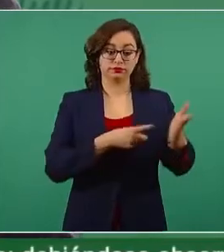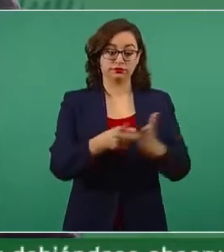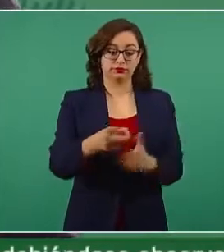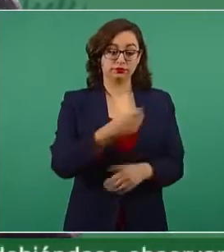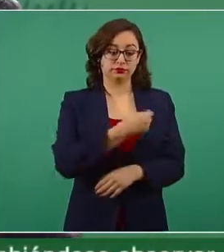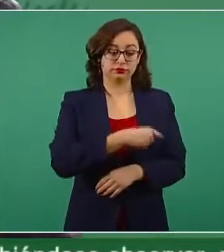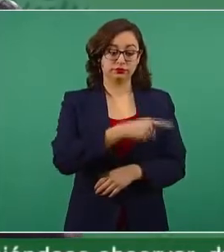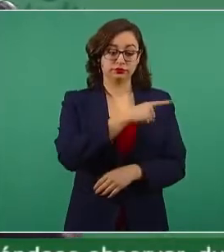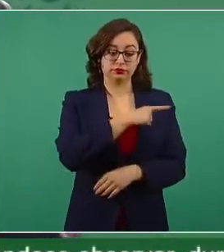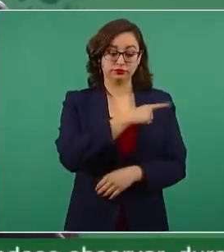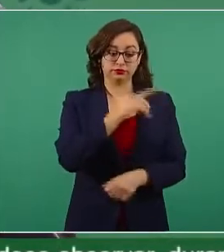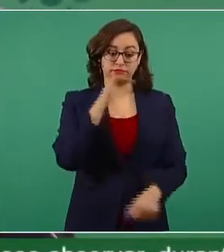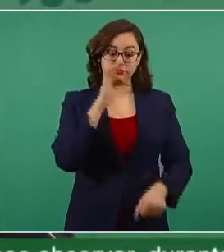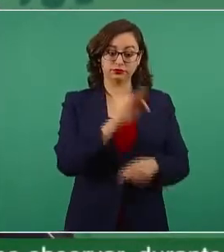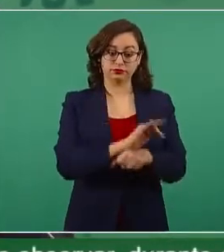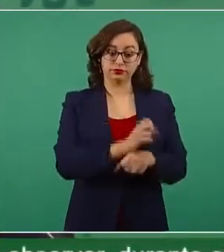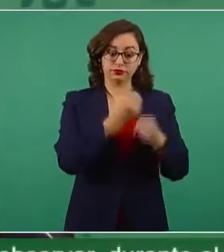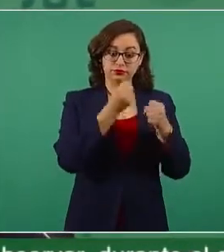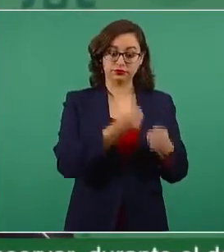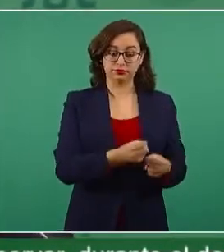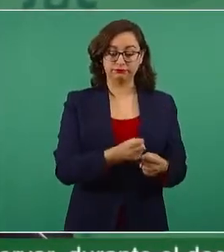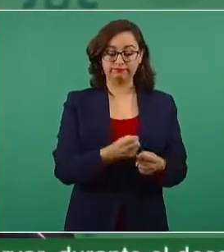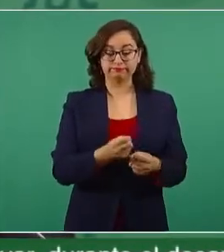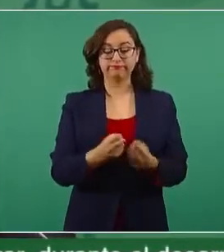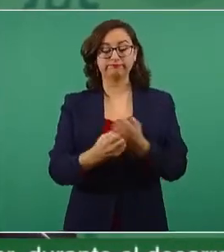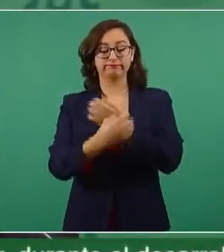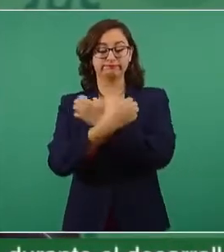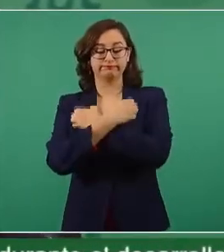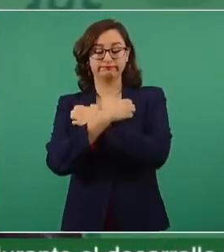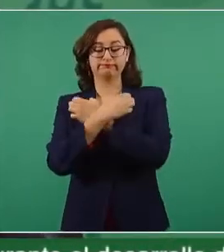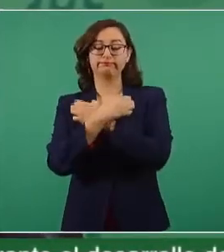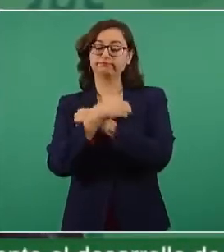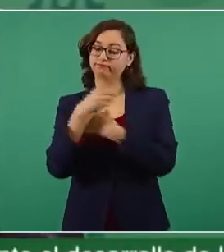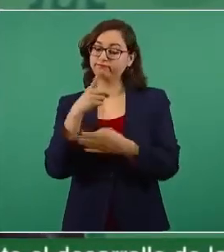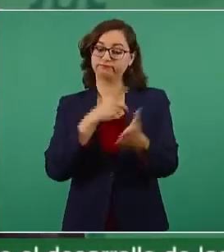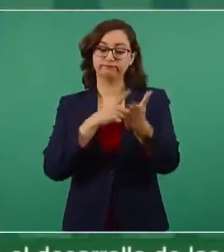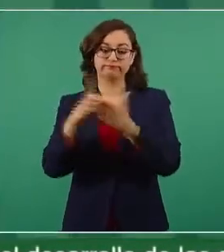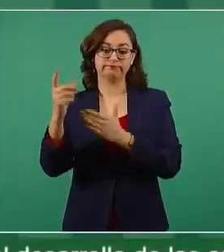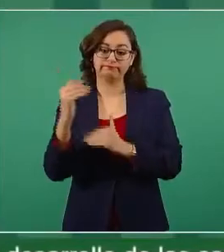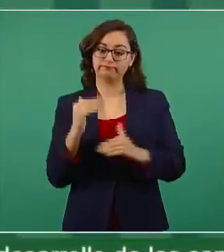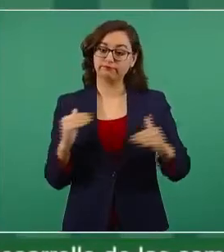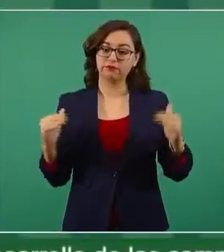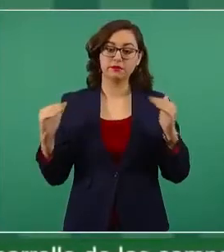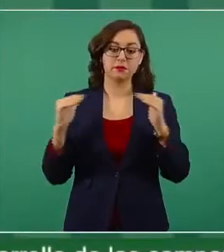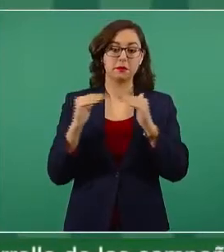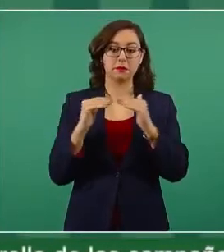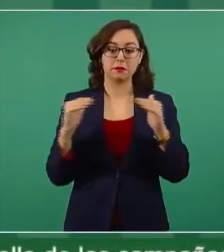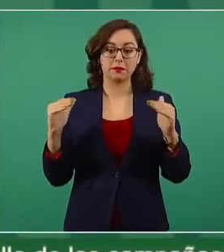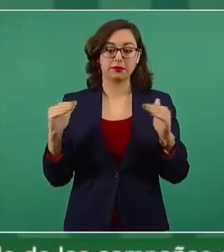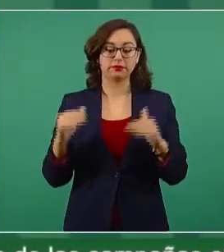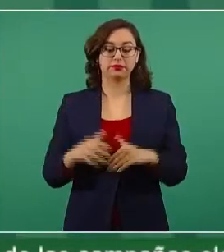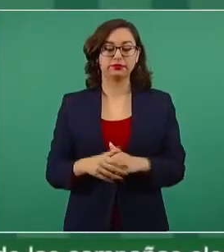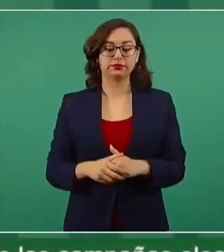se tiene que garantizar el derecho a la educación.